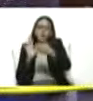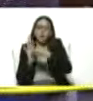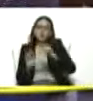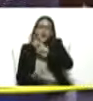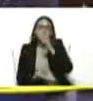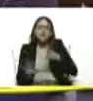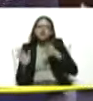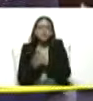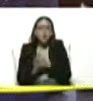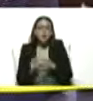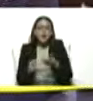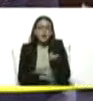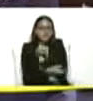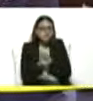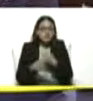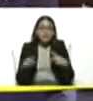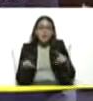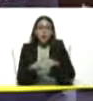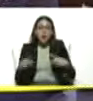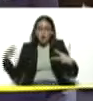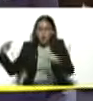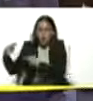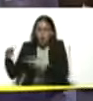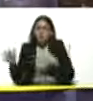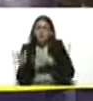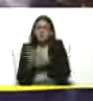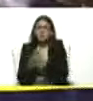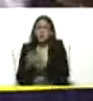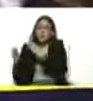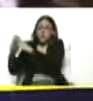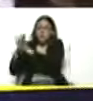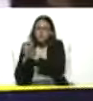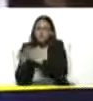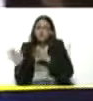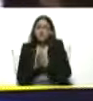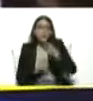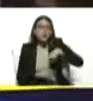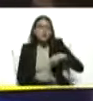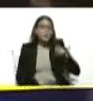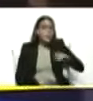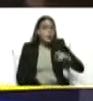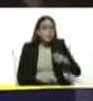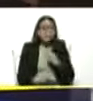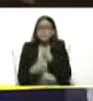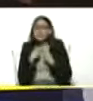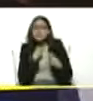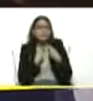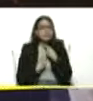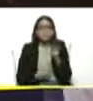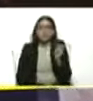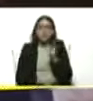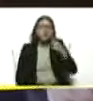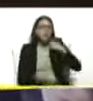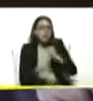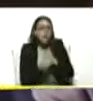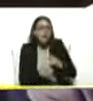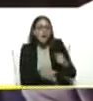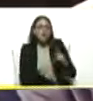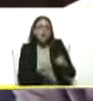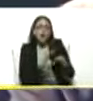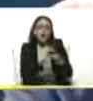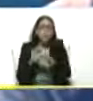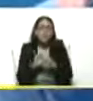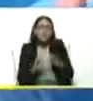las indolencias y a las necesidades. Y resolver por aquí, resolver por